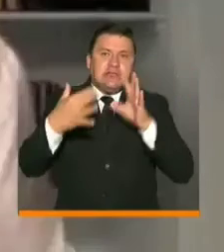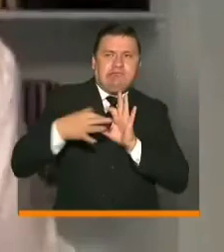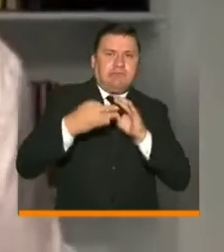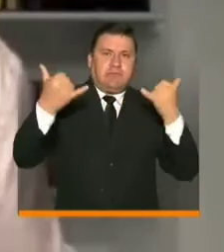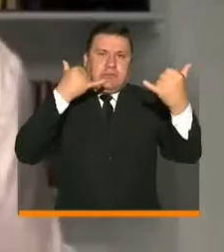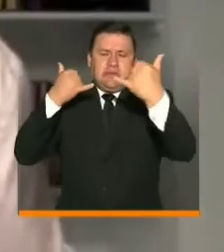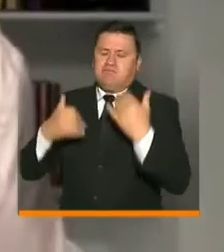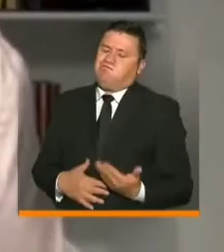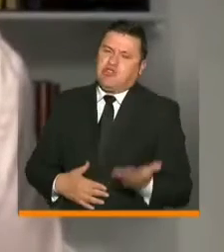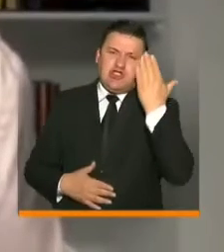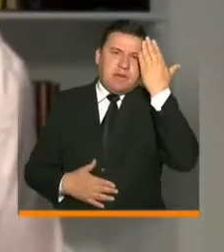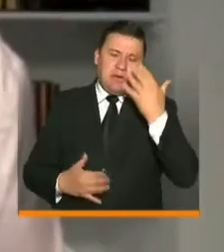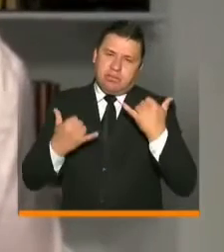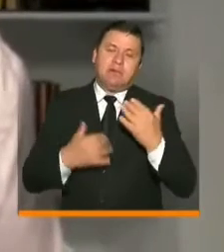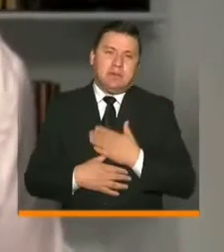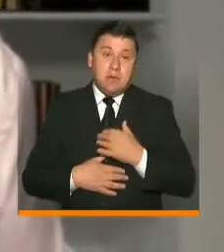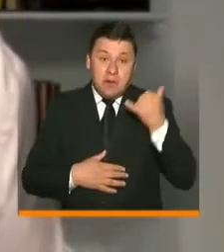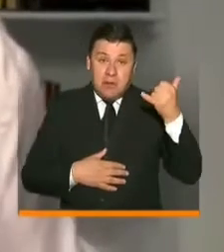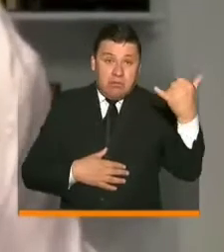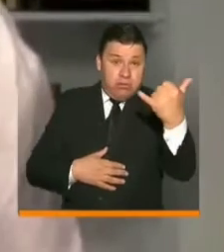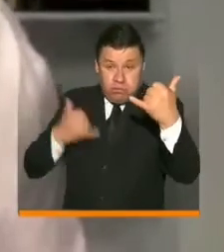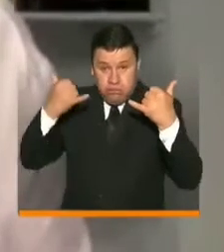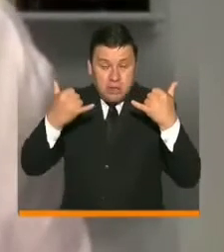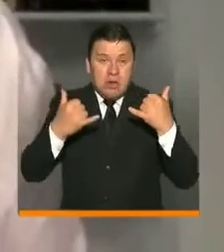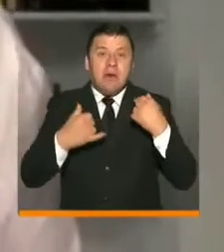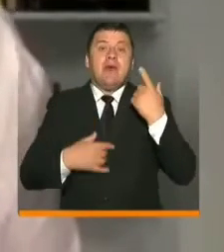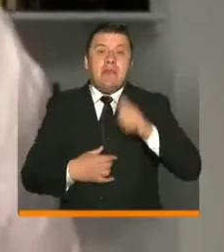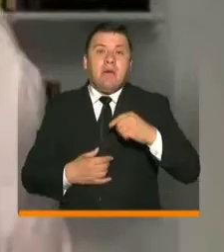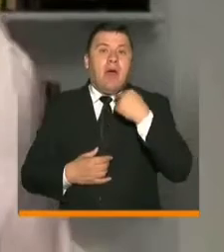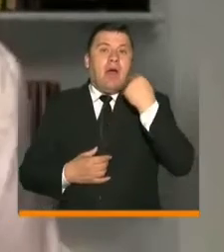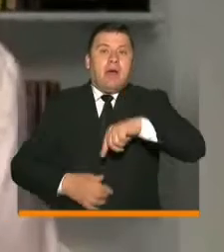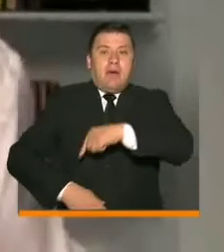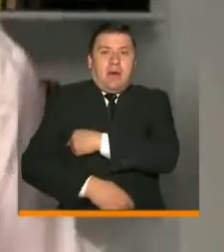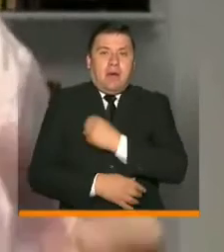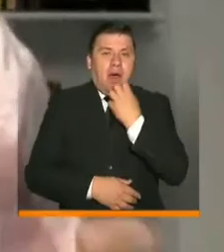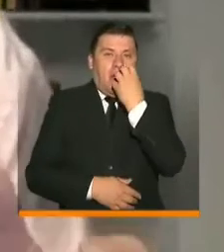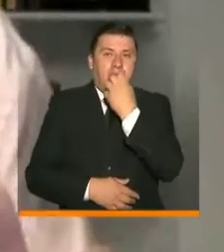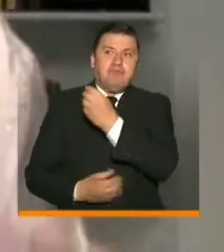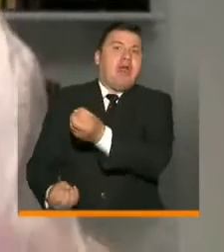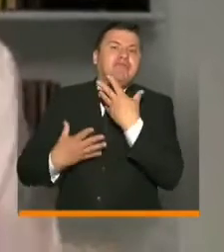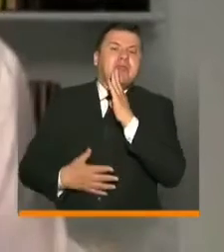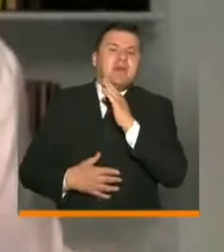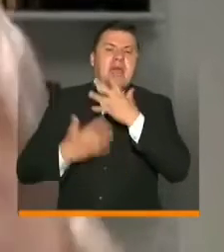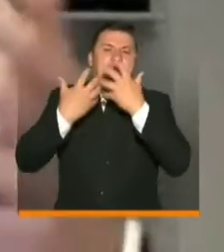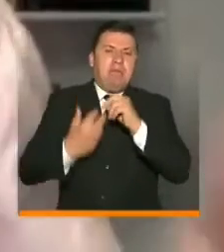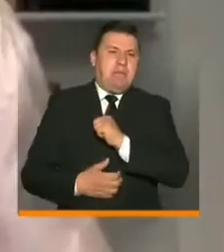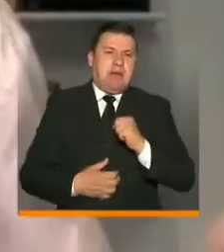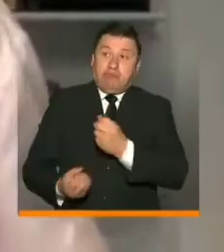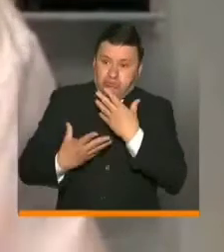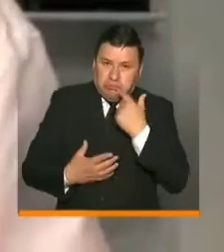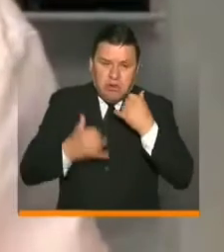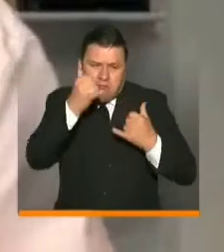utilizado, como usted lo dice, presidente, las cámaras de detección de temperatura que nos donó una empresa privada y las logramos instalar en